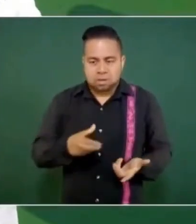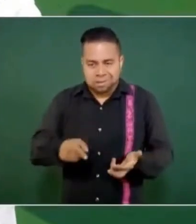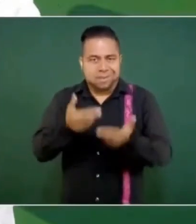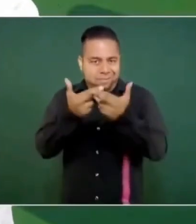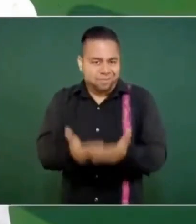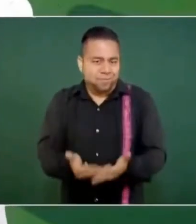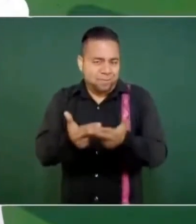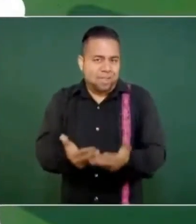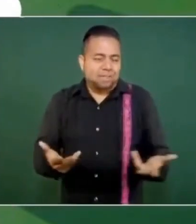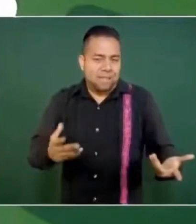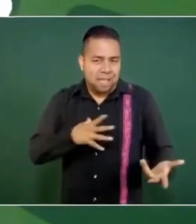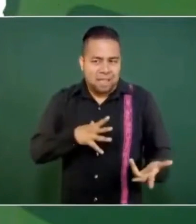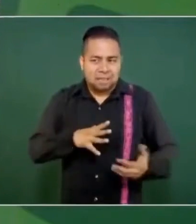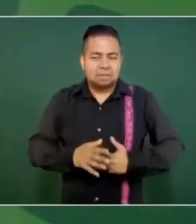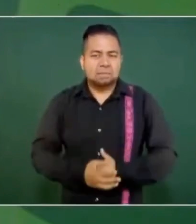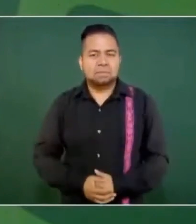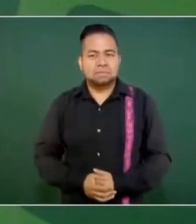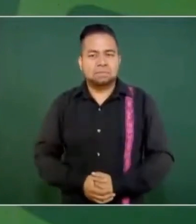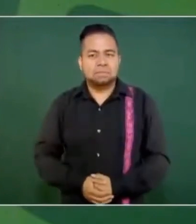O sea,